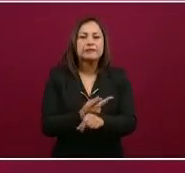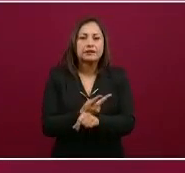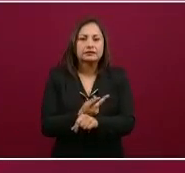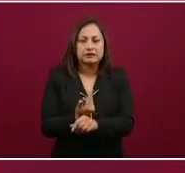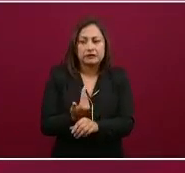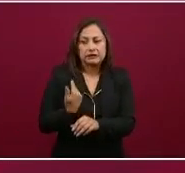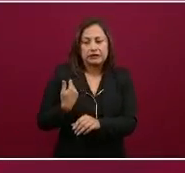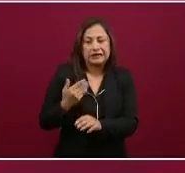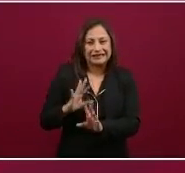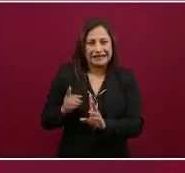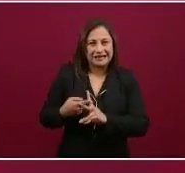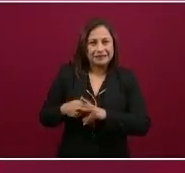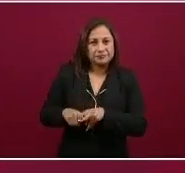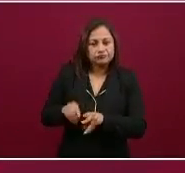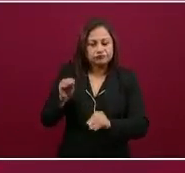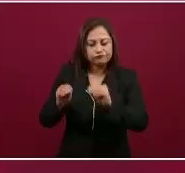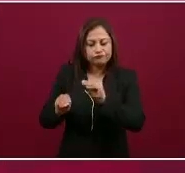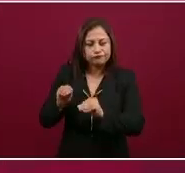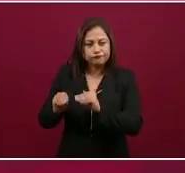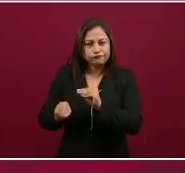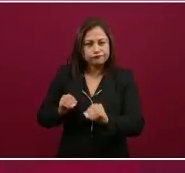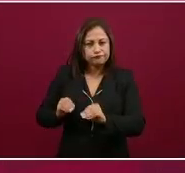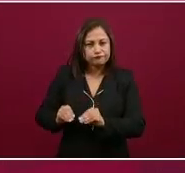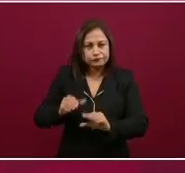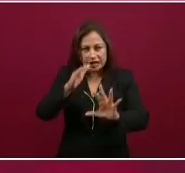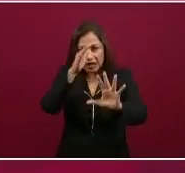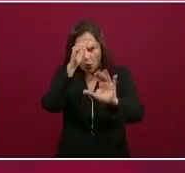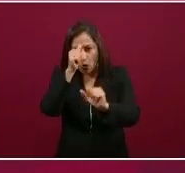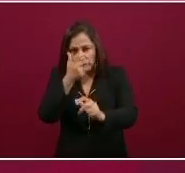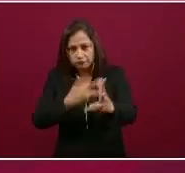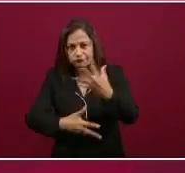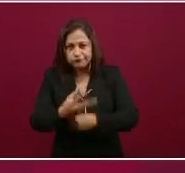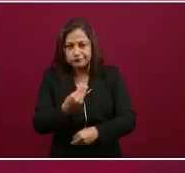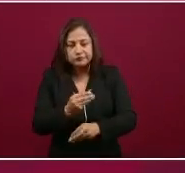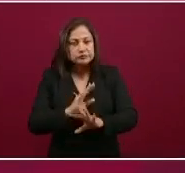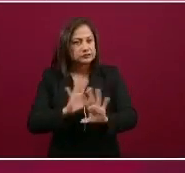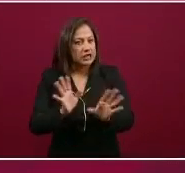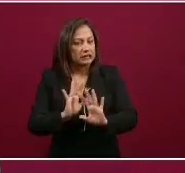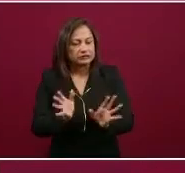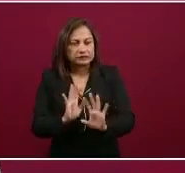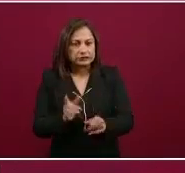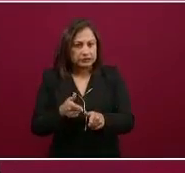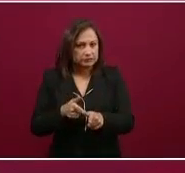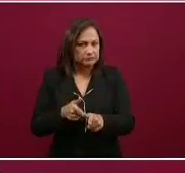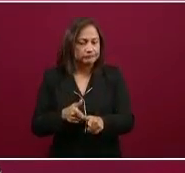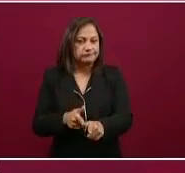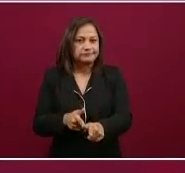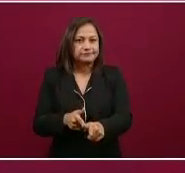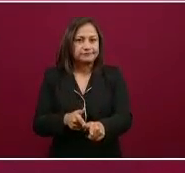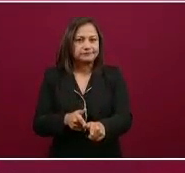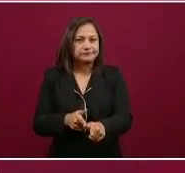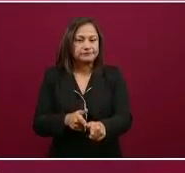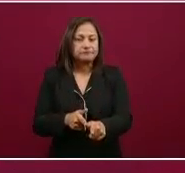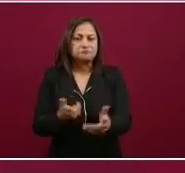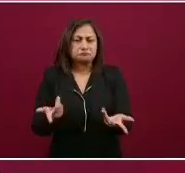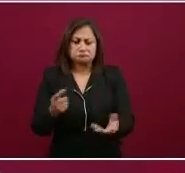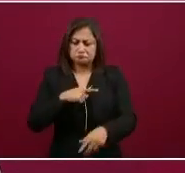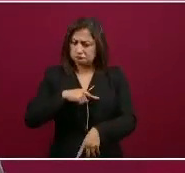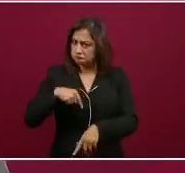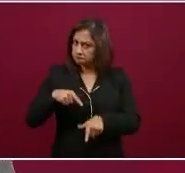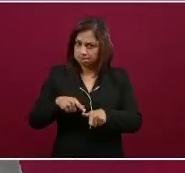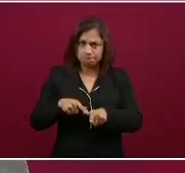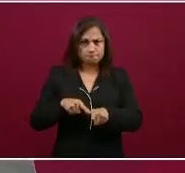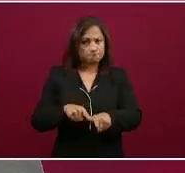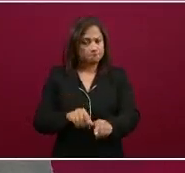ratificar el tratado. Nosotros vamos a continuar,